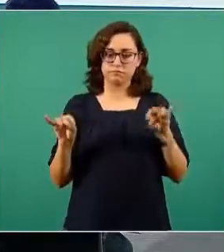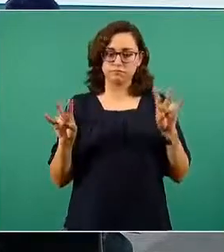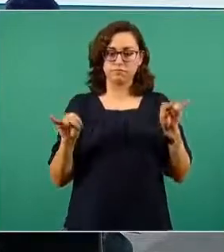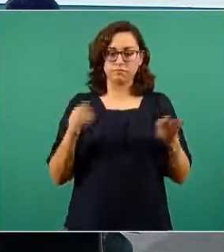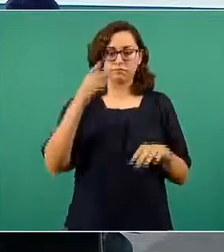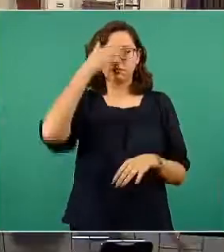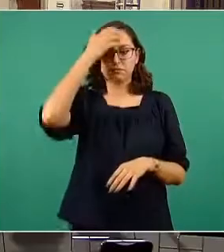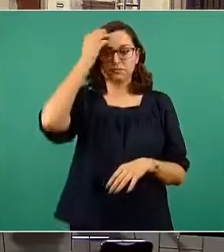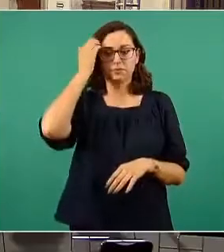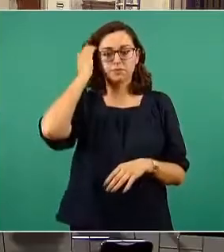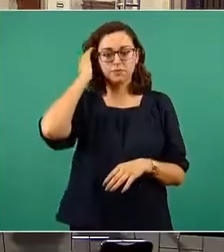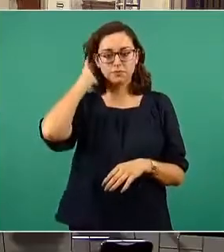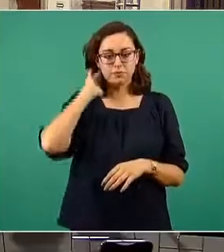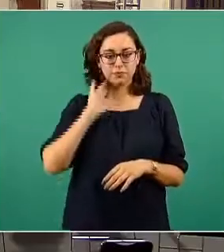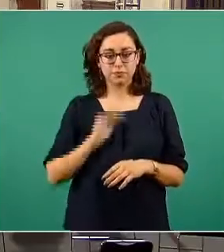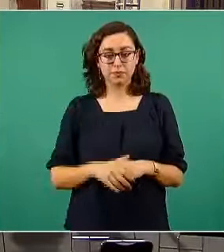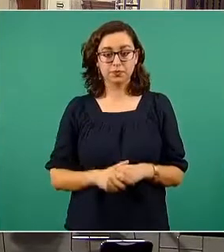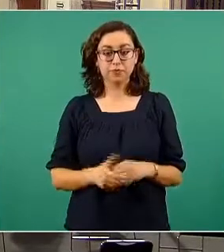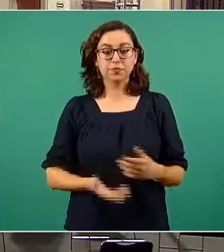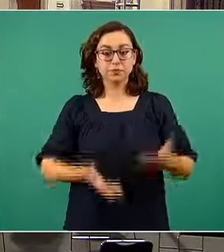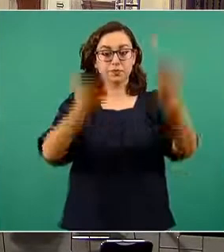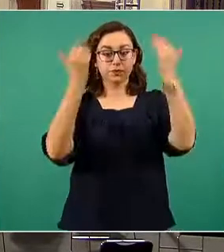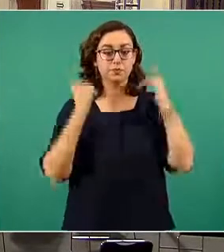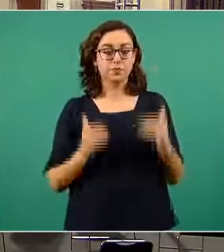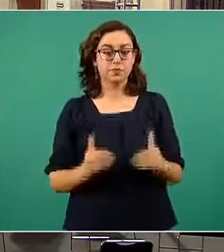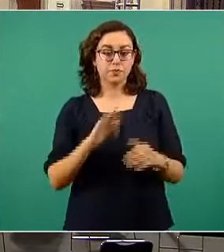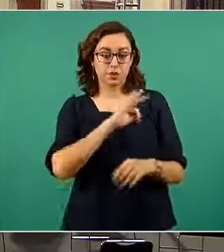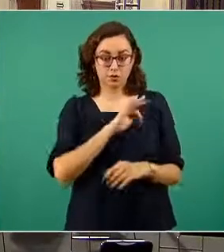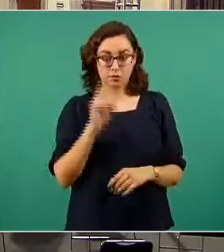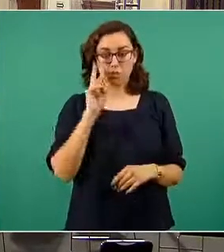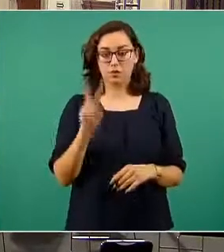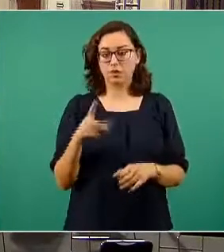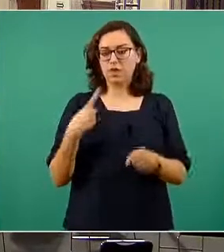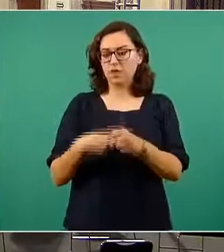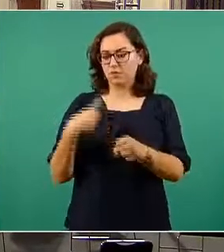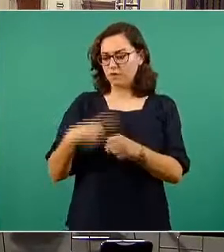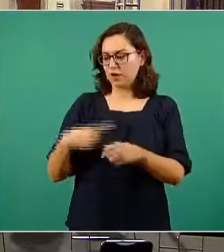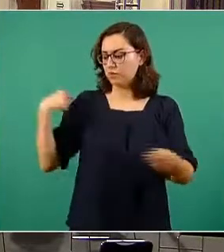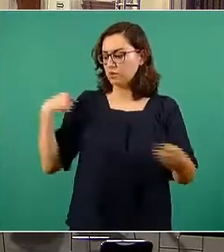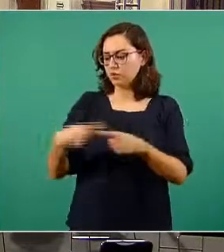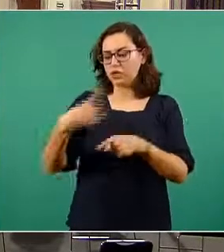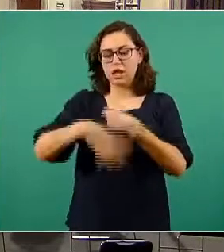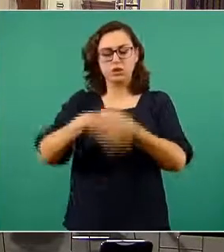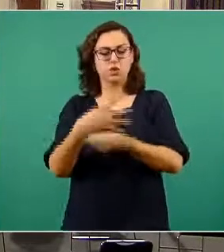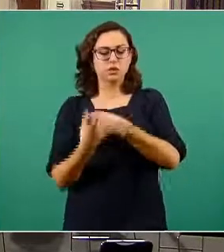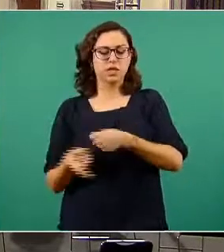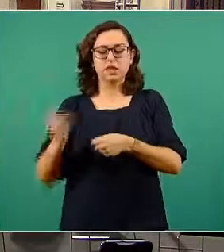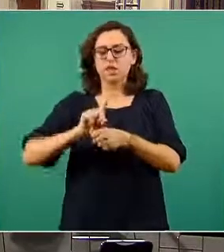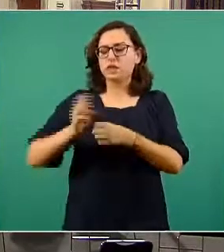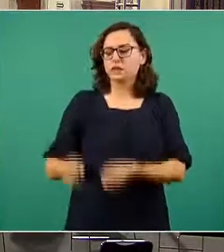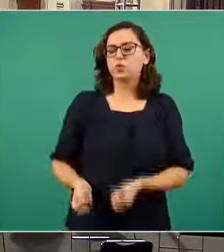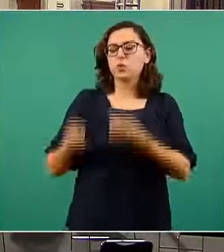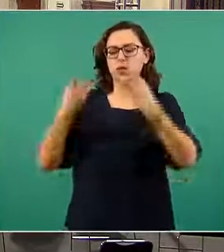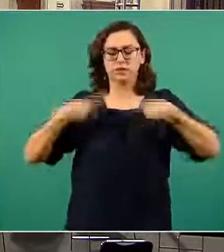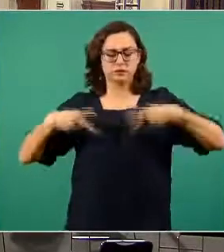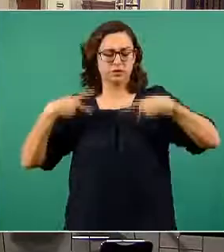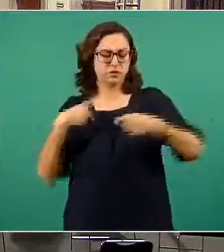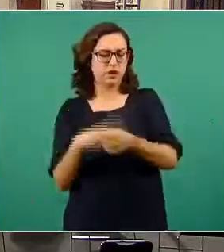medidas. Si vemos el porcentaje de casos activos estimados, se ha mantenido prácticamente en este porcentaje, es decir,